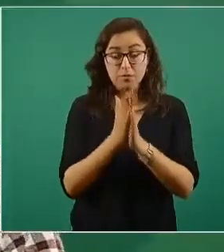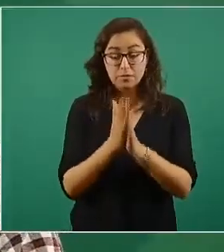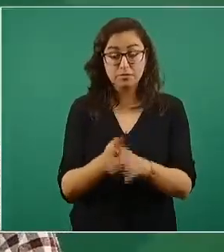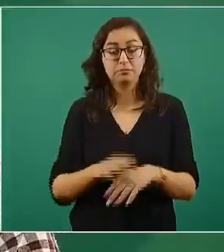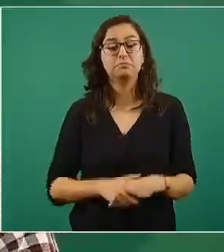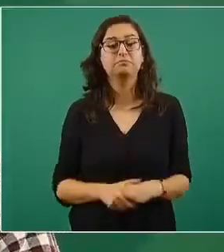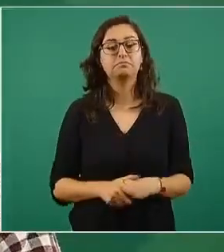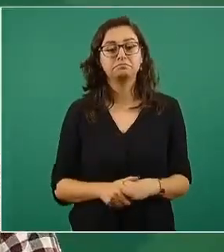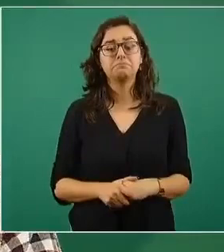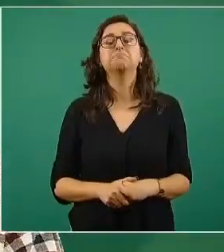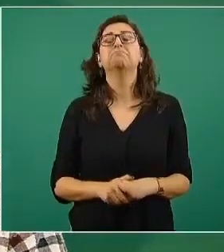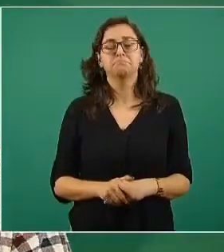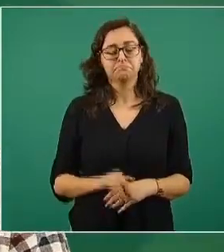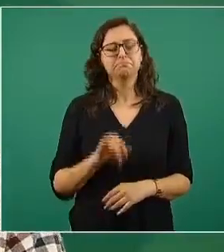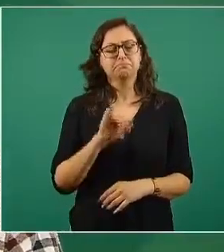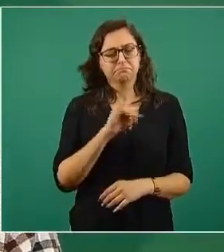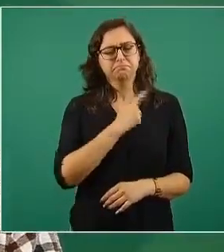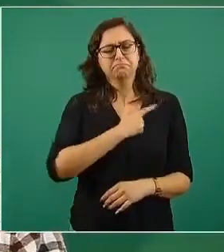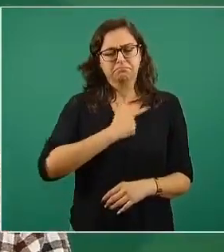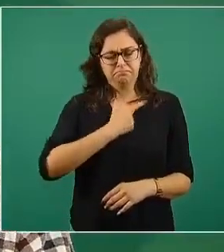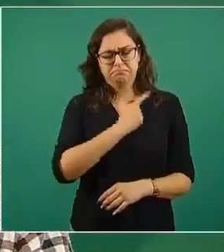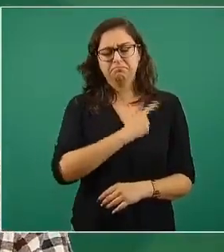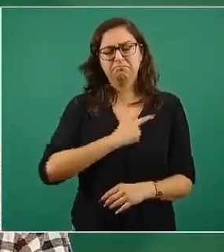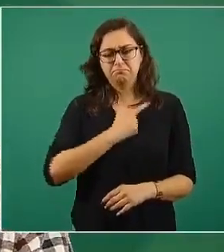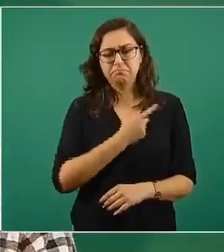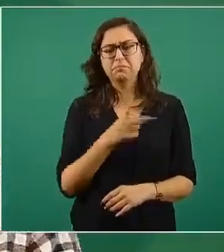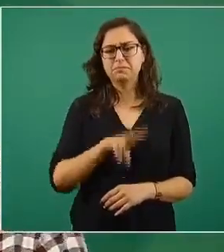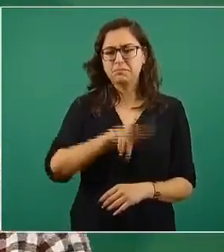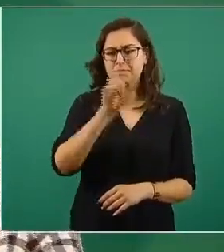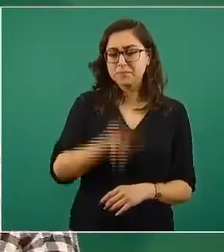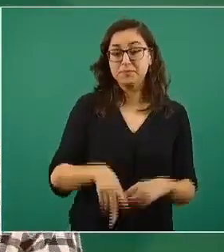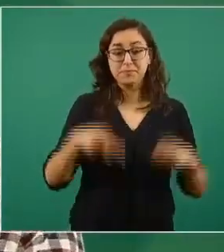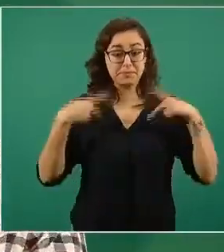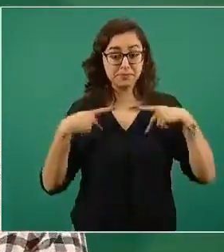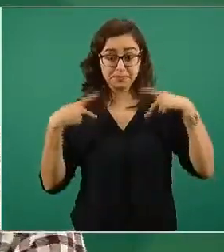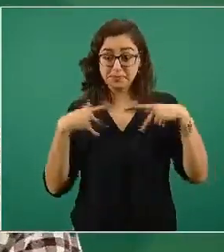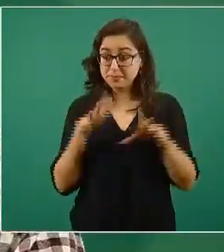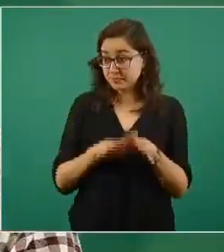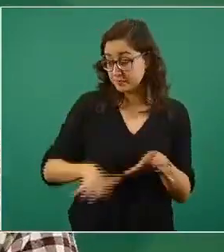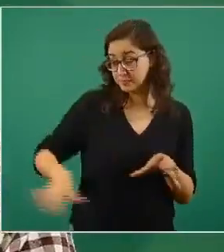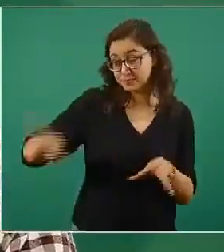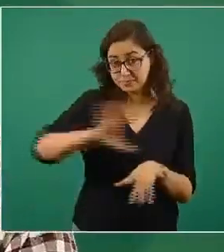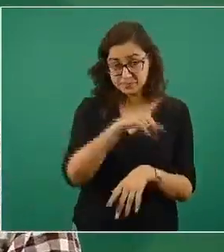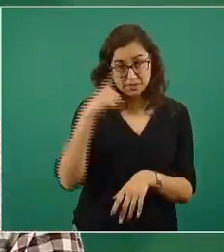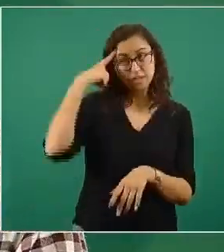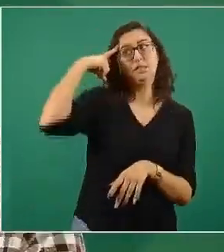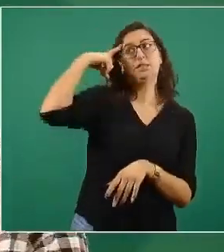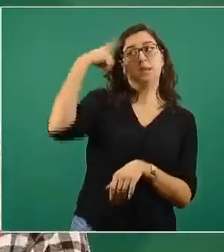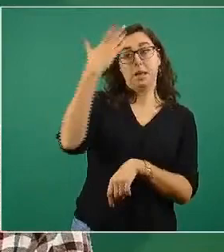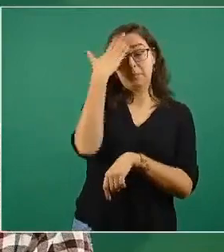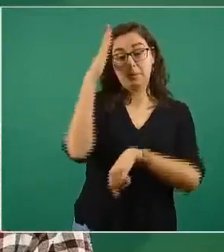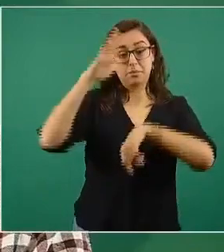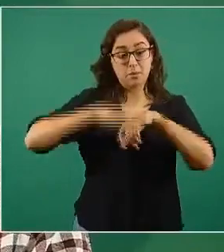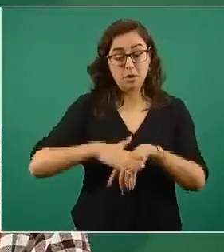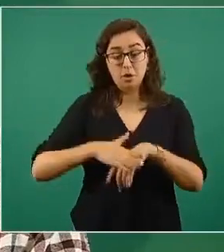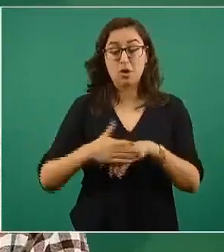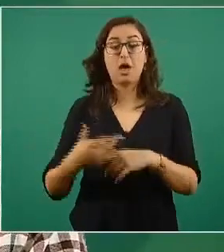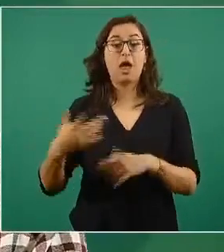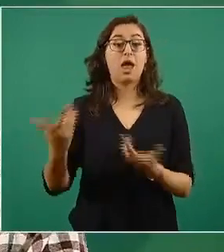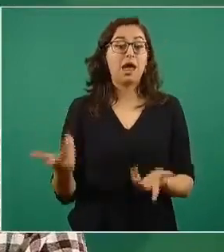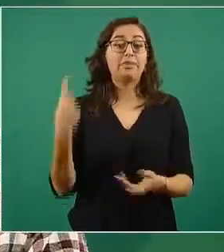Gracias. me parece que es un llamado que es importante que la población tenga presente, no solamente para Tabasco, también